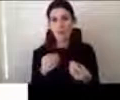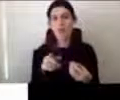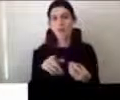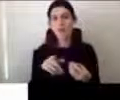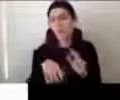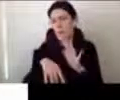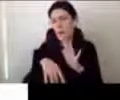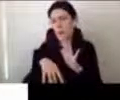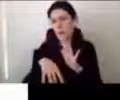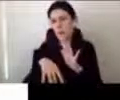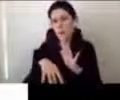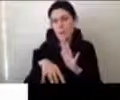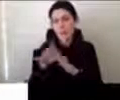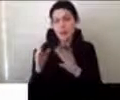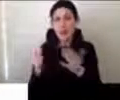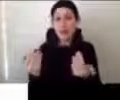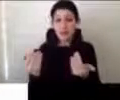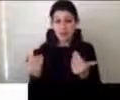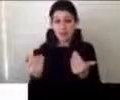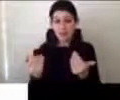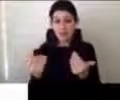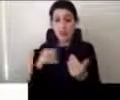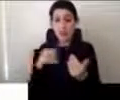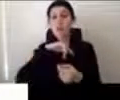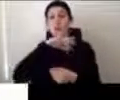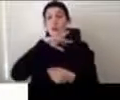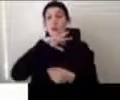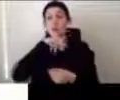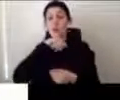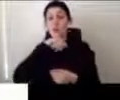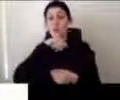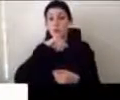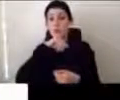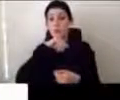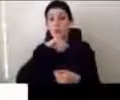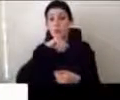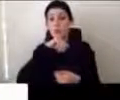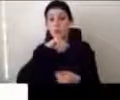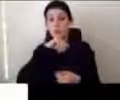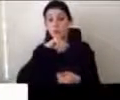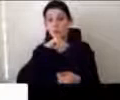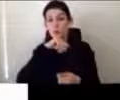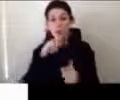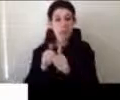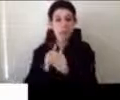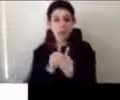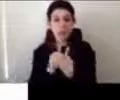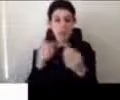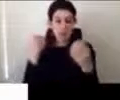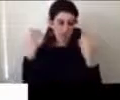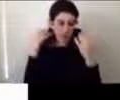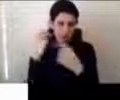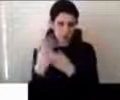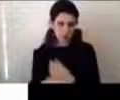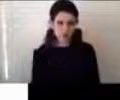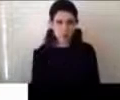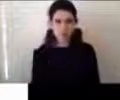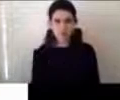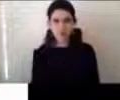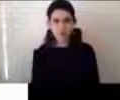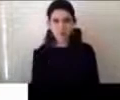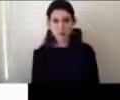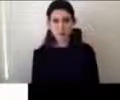Generalmente va a necesitar que un adulto, ¿no es cierto?, guíe su aprendizaje. Y en esta